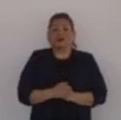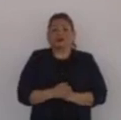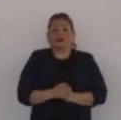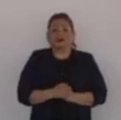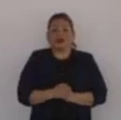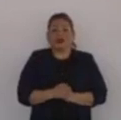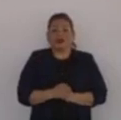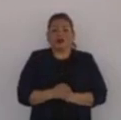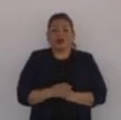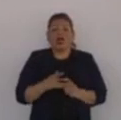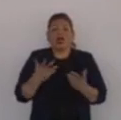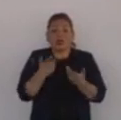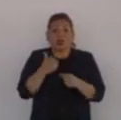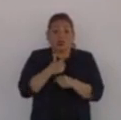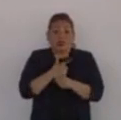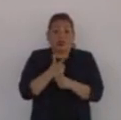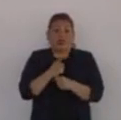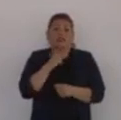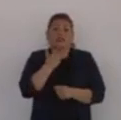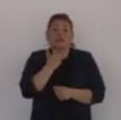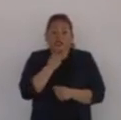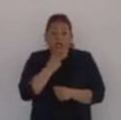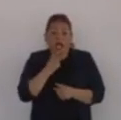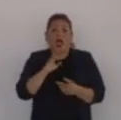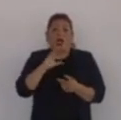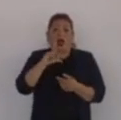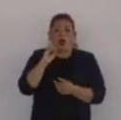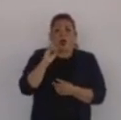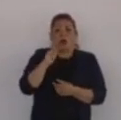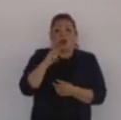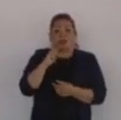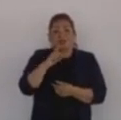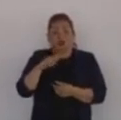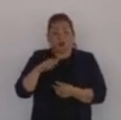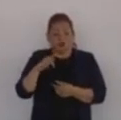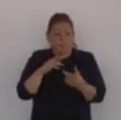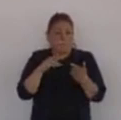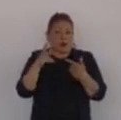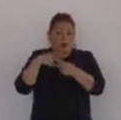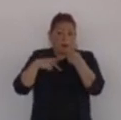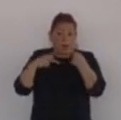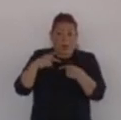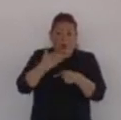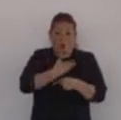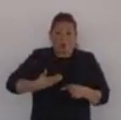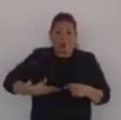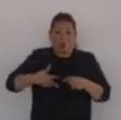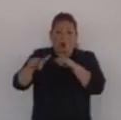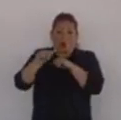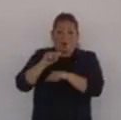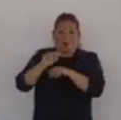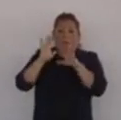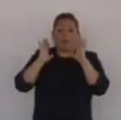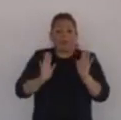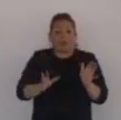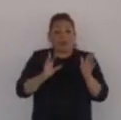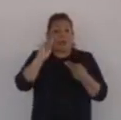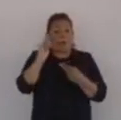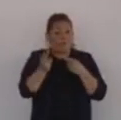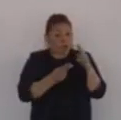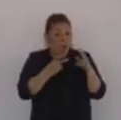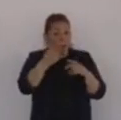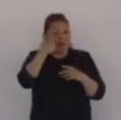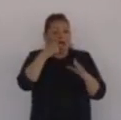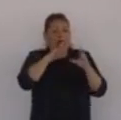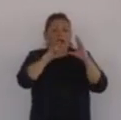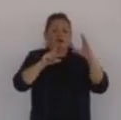Pero una vez que el licenciado Andrés Manuel López Obrador llega a la presidencia, esta pensión se hace universal. ¿Qué quiere decir? Que